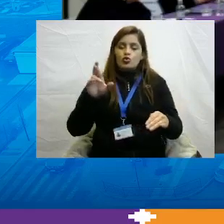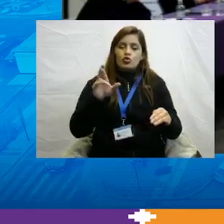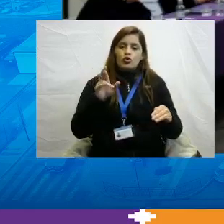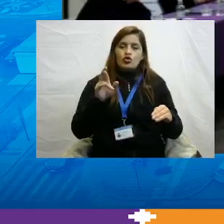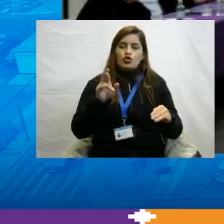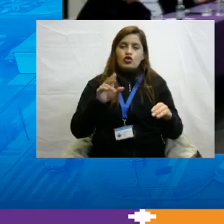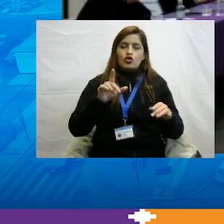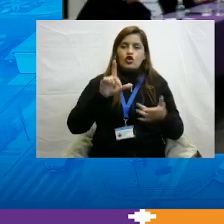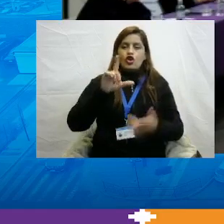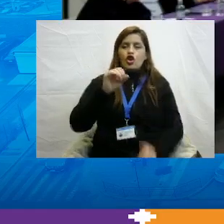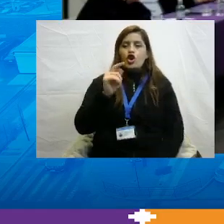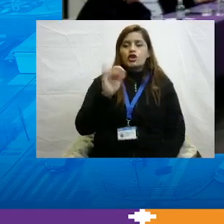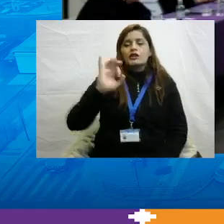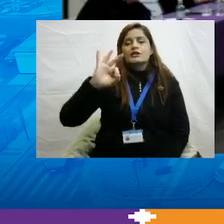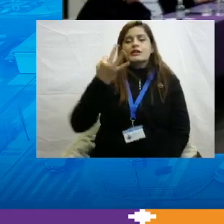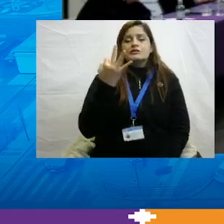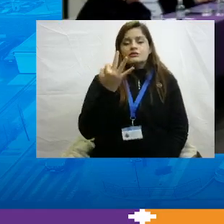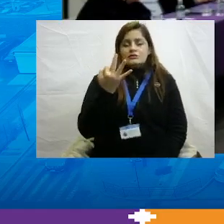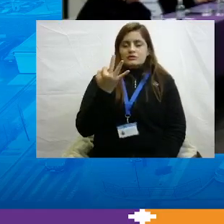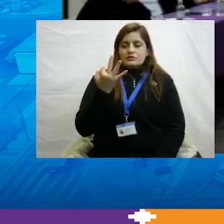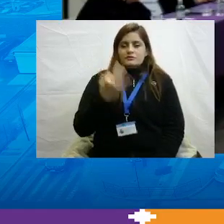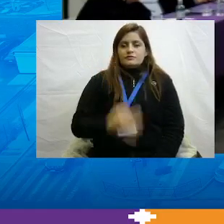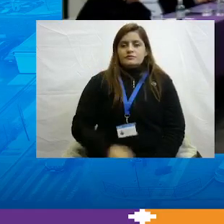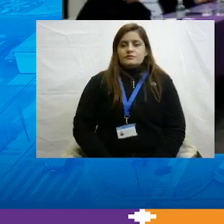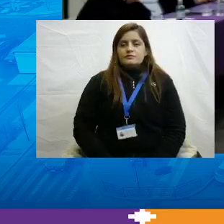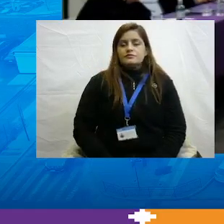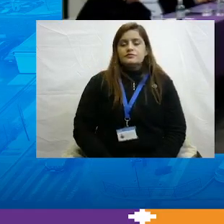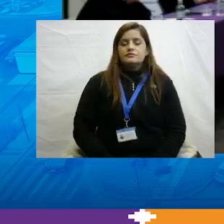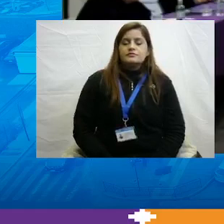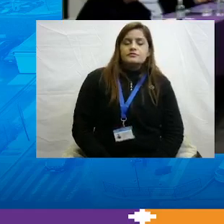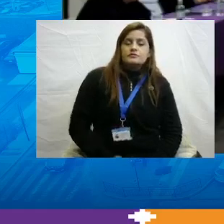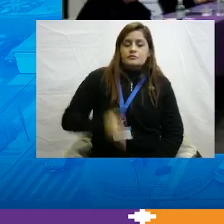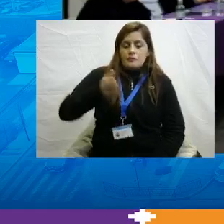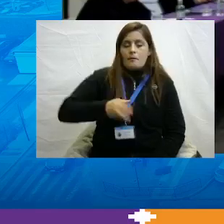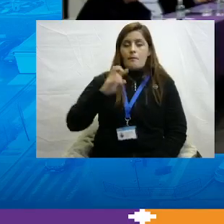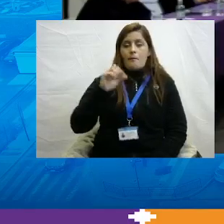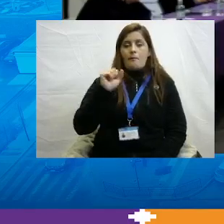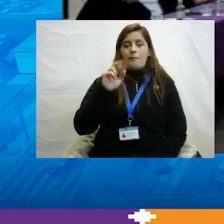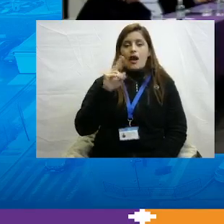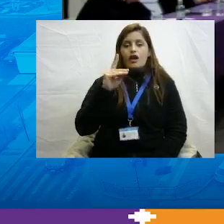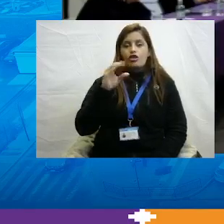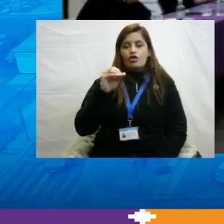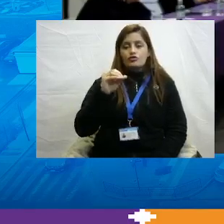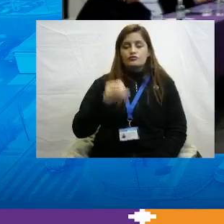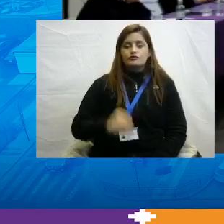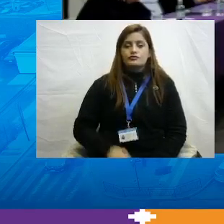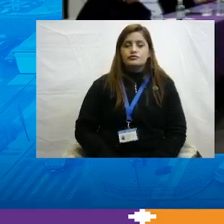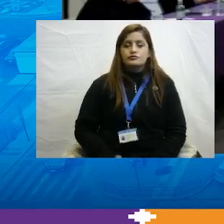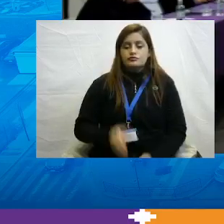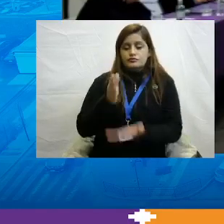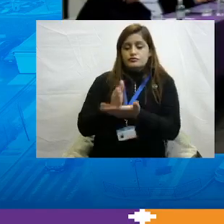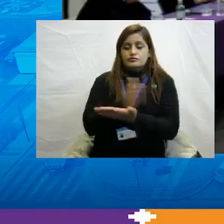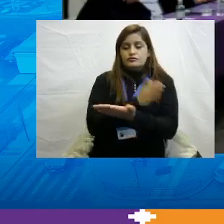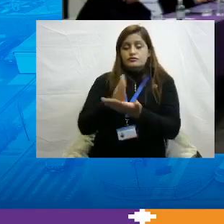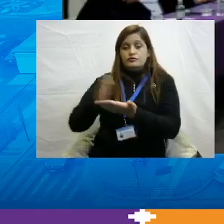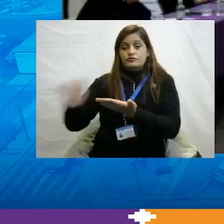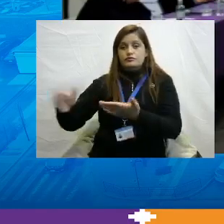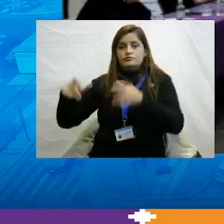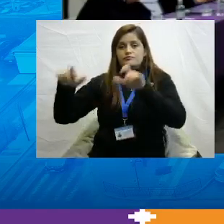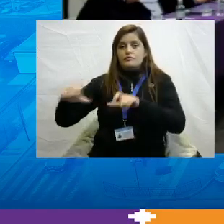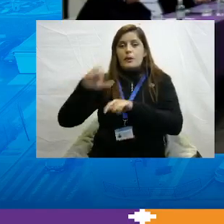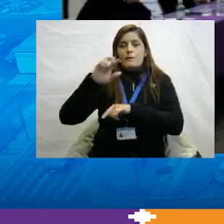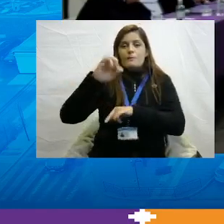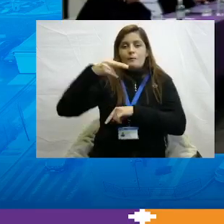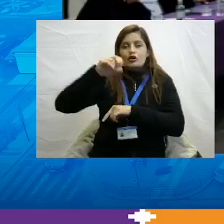lote número 3, oriente 20 metros en calle Pardo y poniente igual medida con franja que la separa de la cancha Los Pinos. Se adjunta